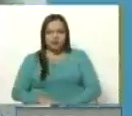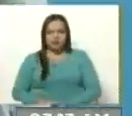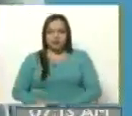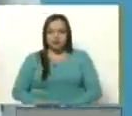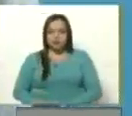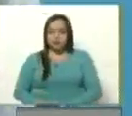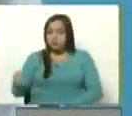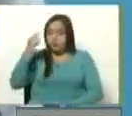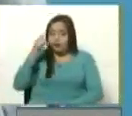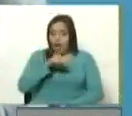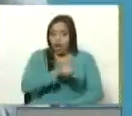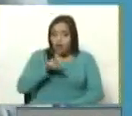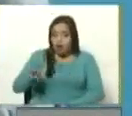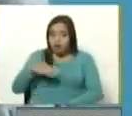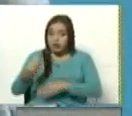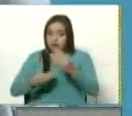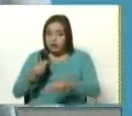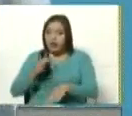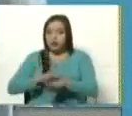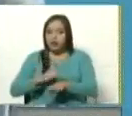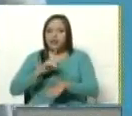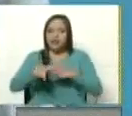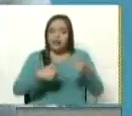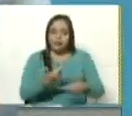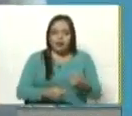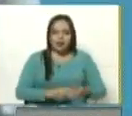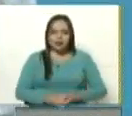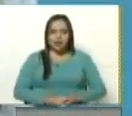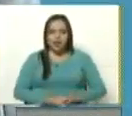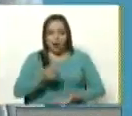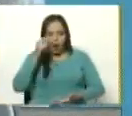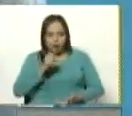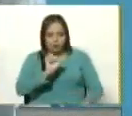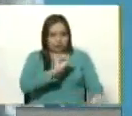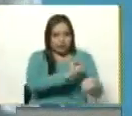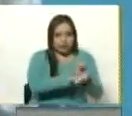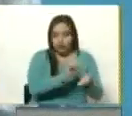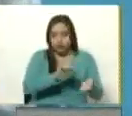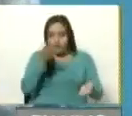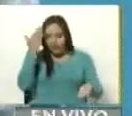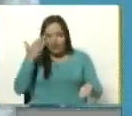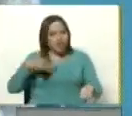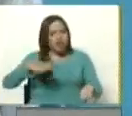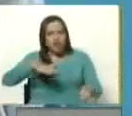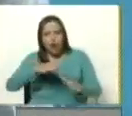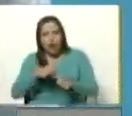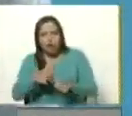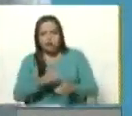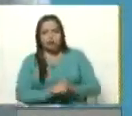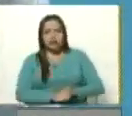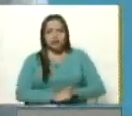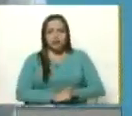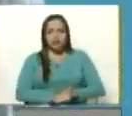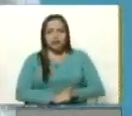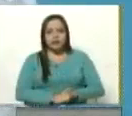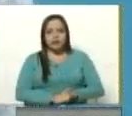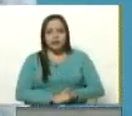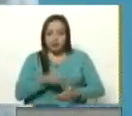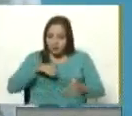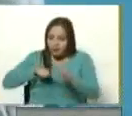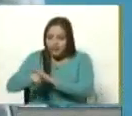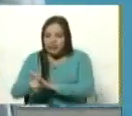hizo básicamente porque a nosotros no, después que a Nicolás lo detienen, no sabíamos dónde estaba, allanan nuestra radio,